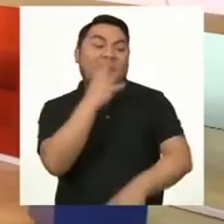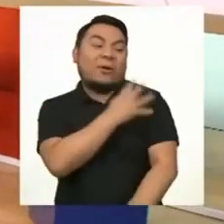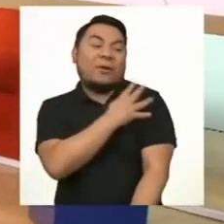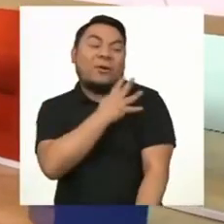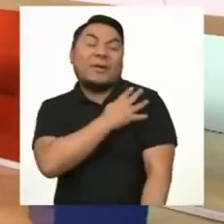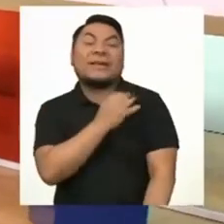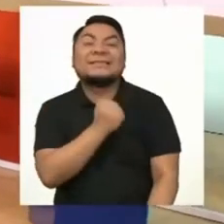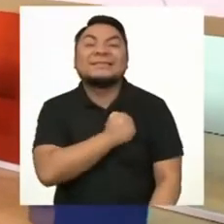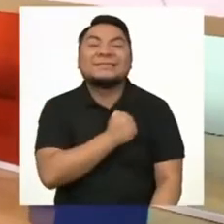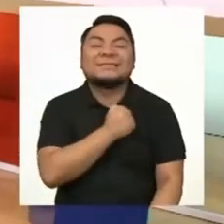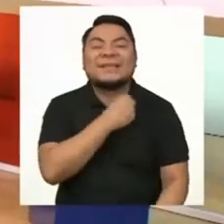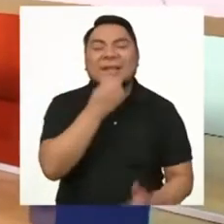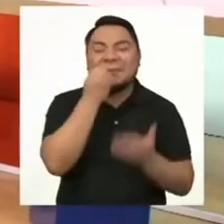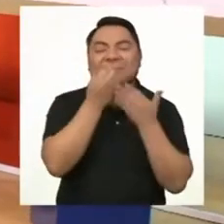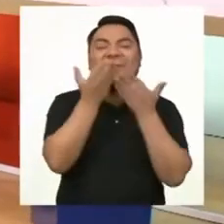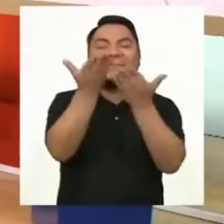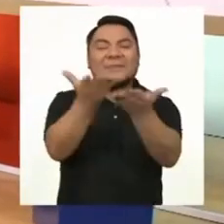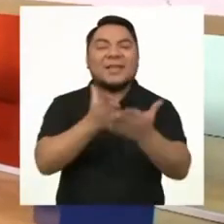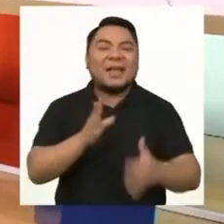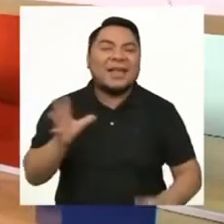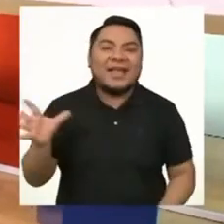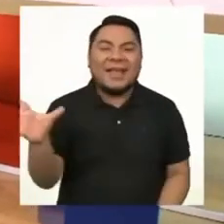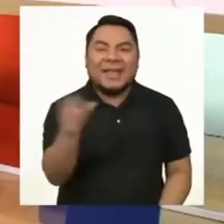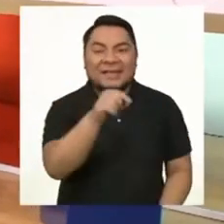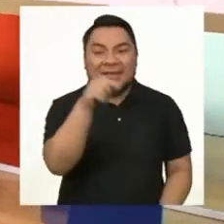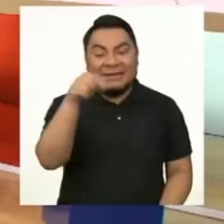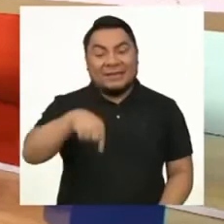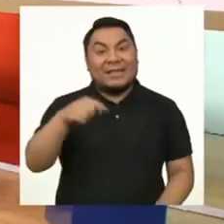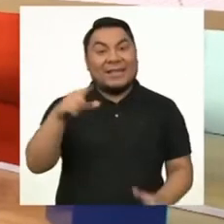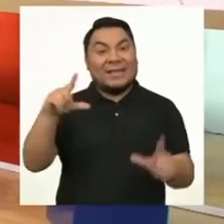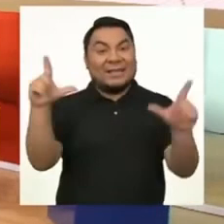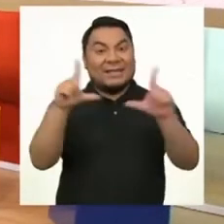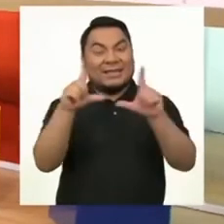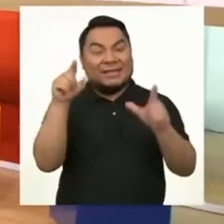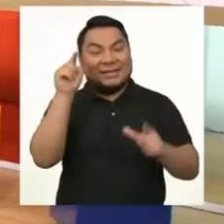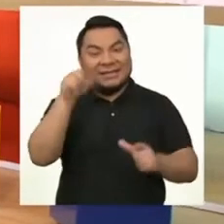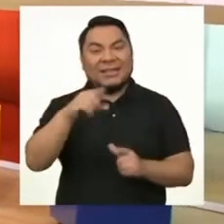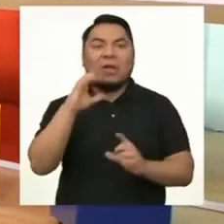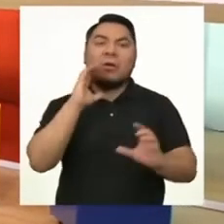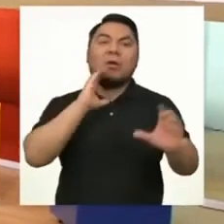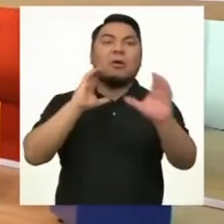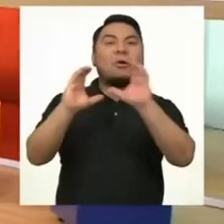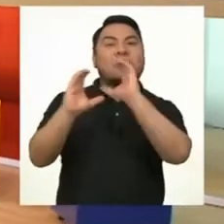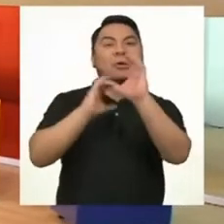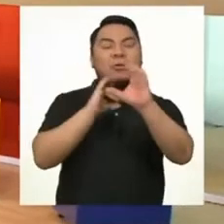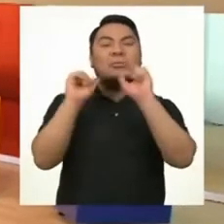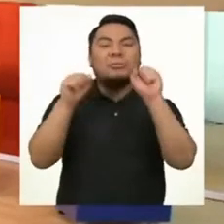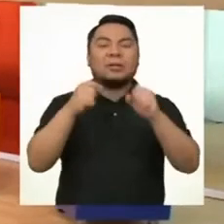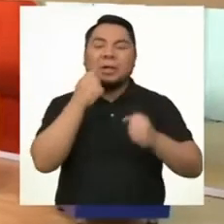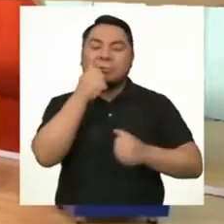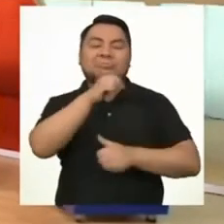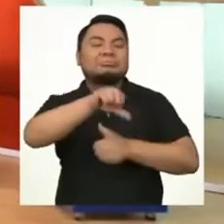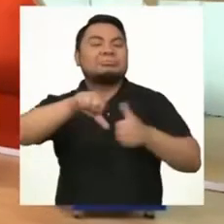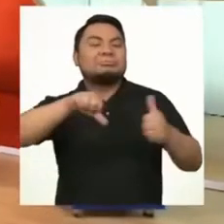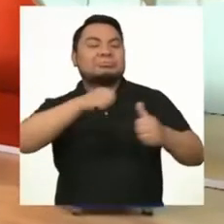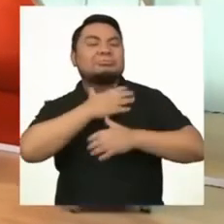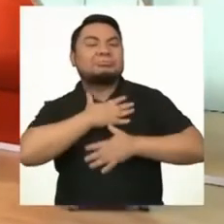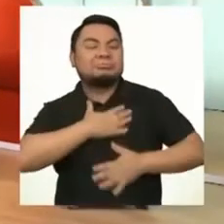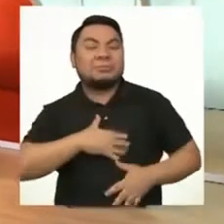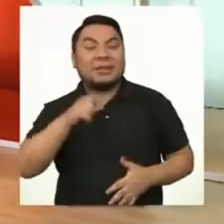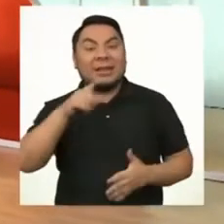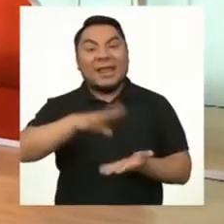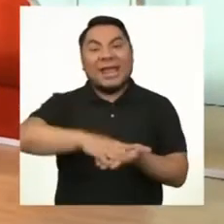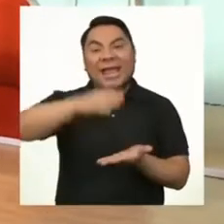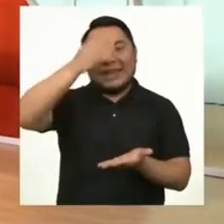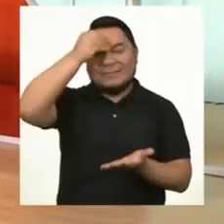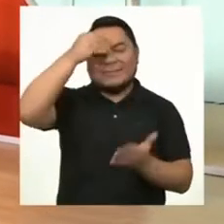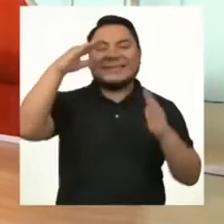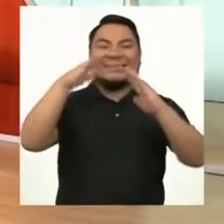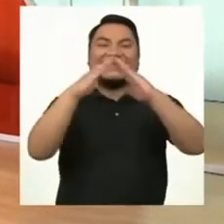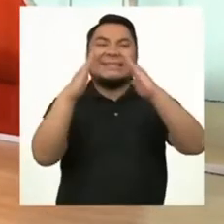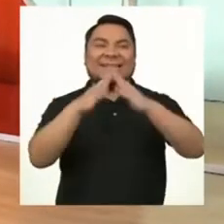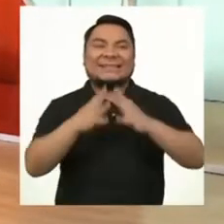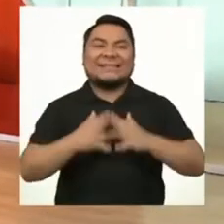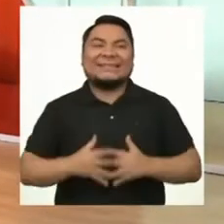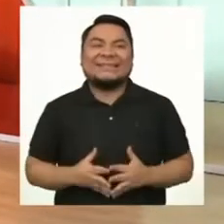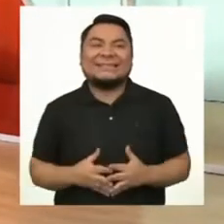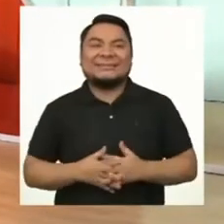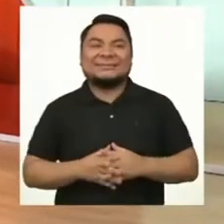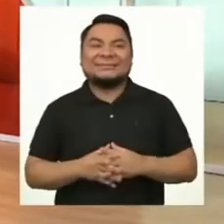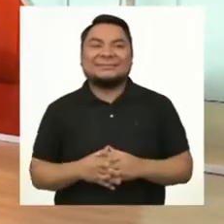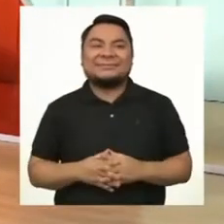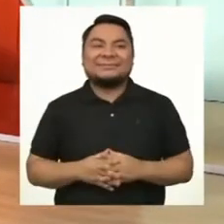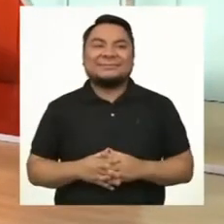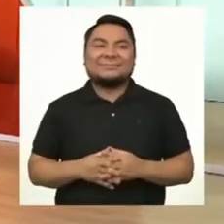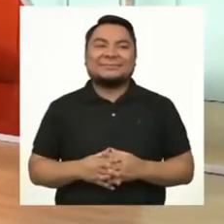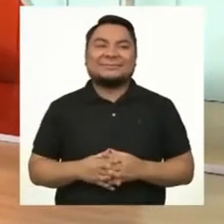secundaria, bienvenidos y bienvenidas a nuestro programa de comunicación y bienestar en Aprendo en Casa.